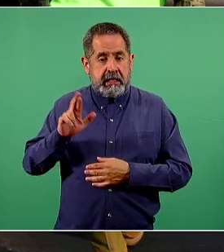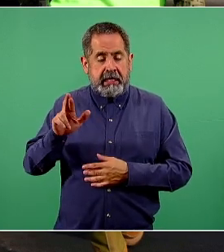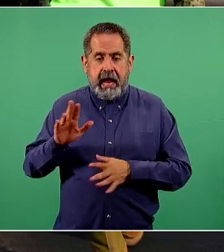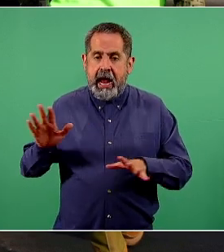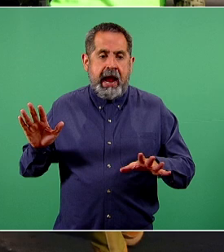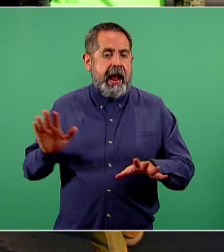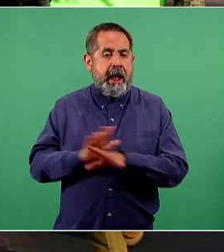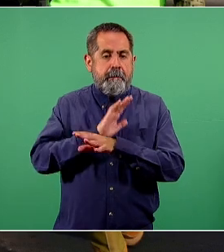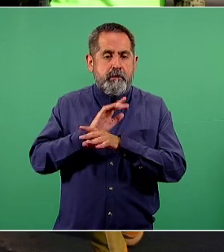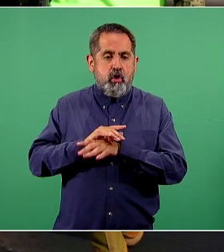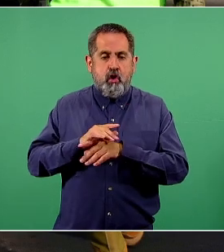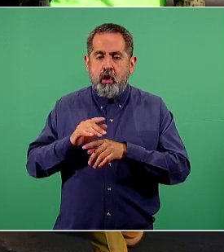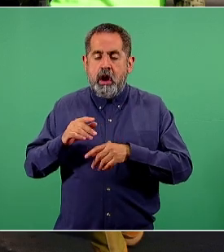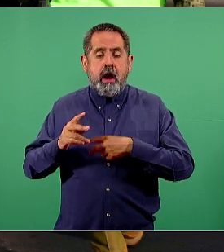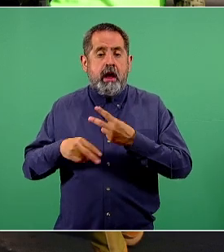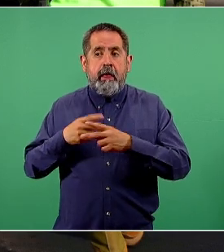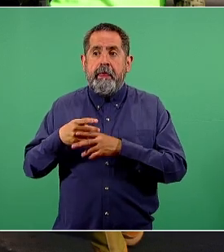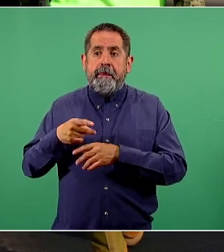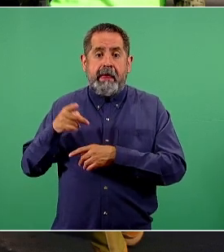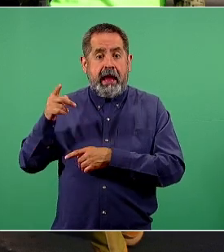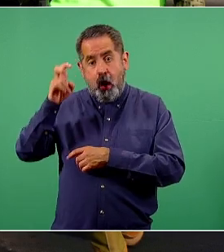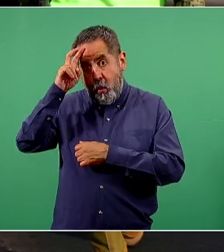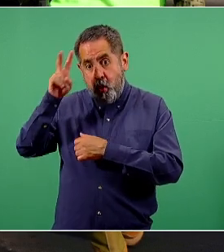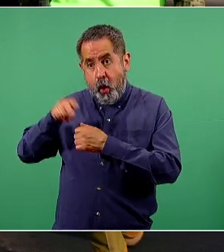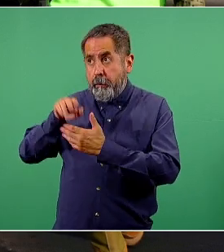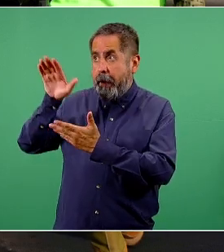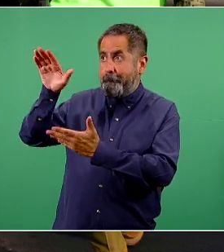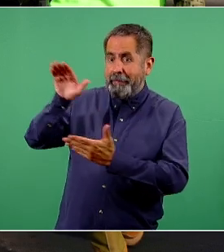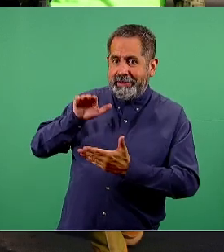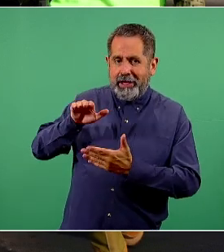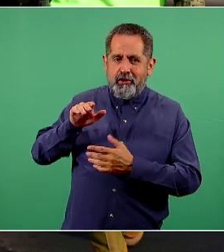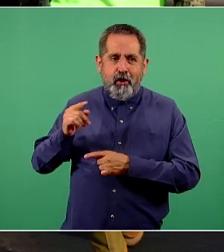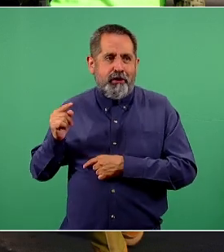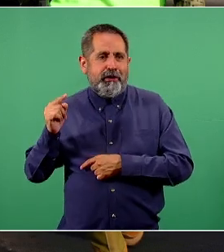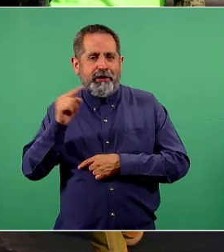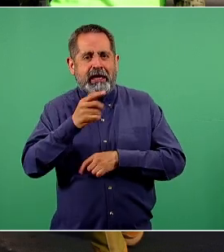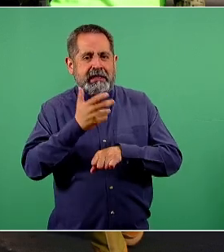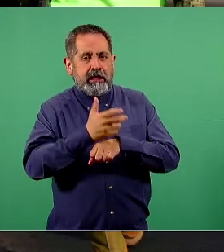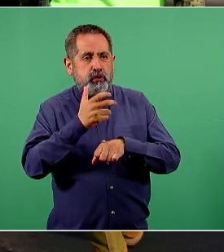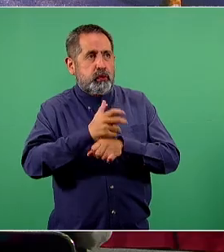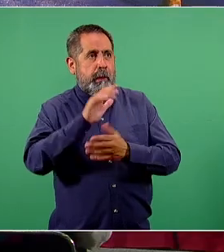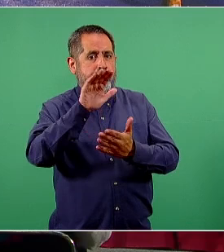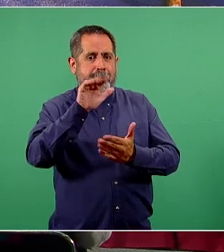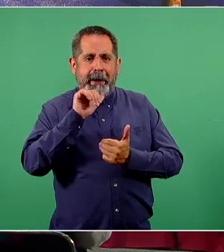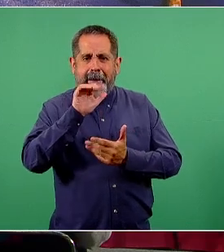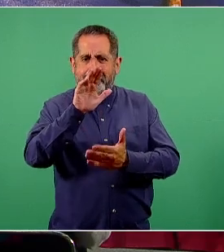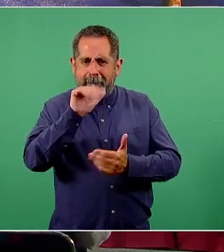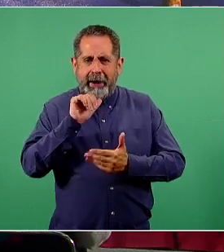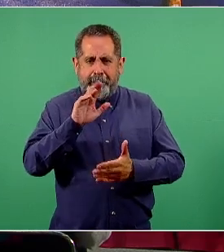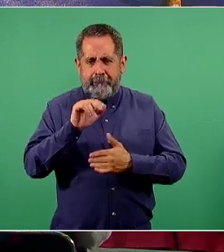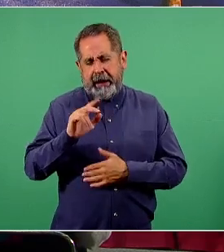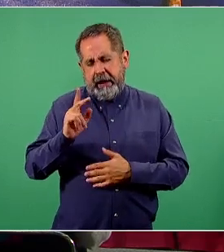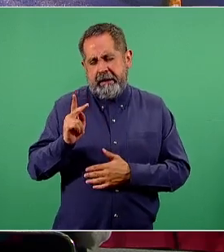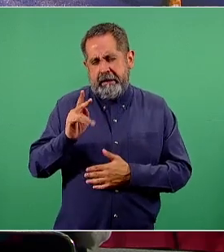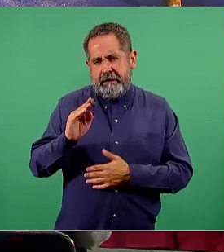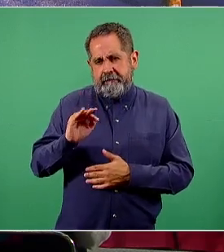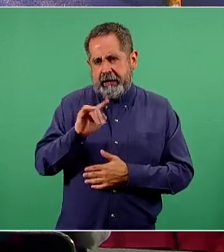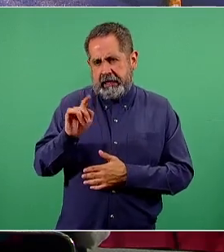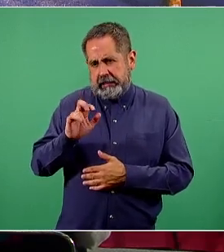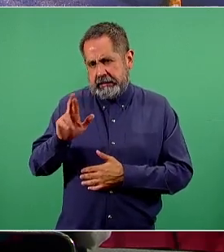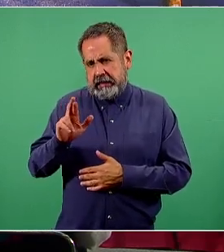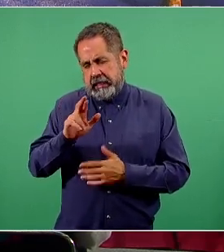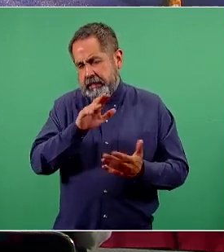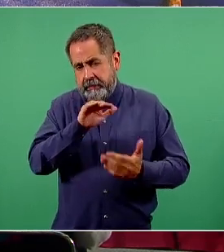su ruta de distribución, ya no vendrán de Europa, ahora vendrán de Estados Unidos, las vacunas Pfizer-BioNTech que estaremos